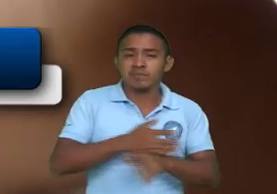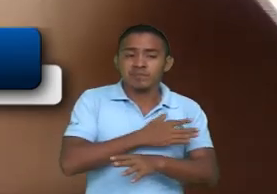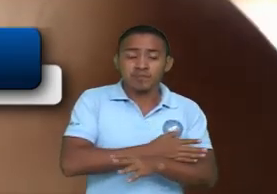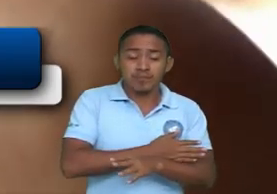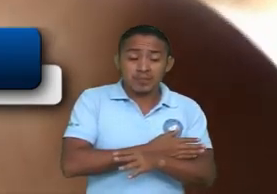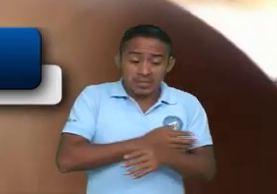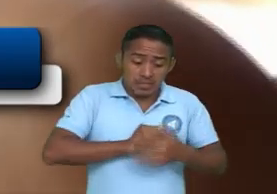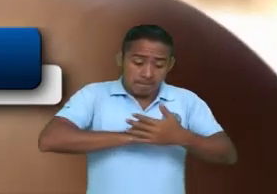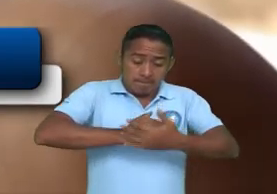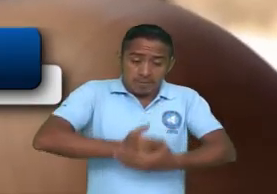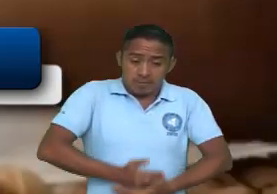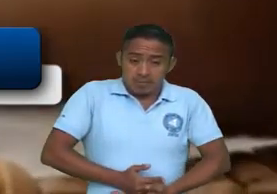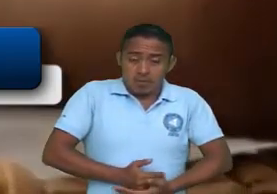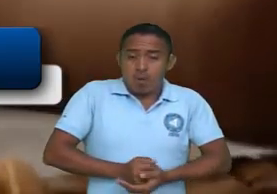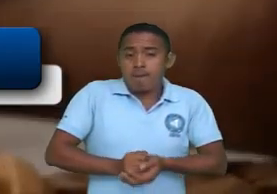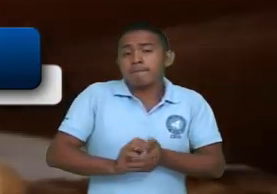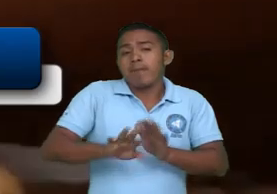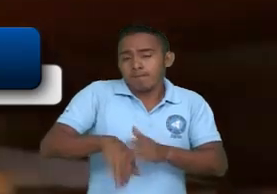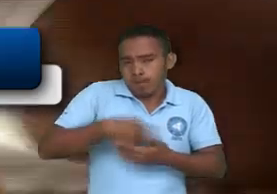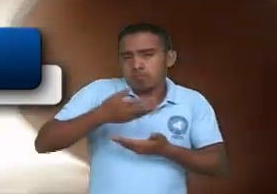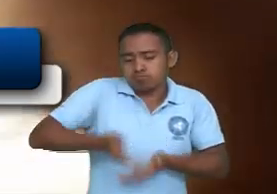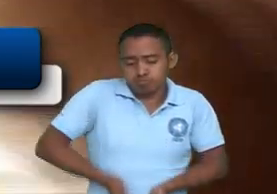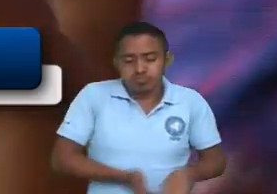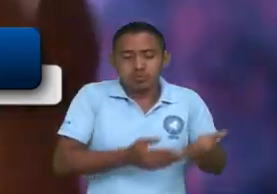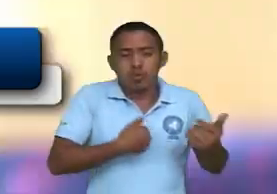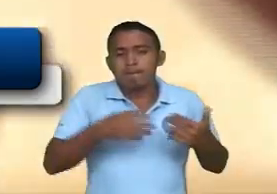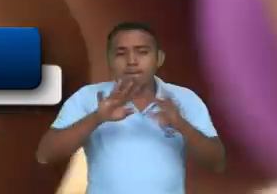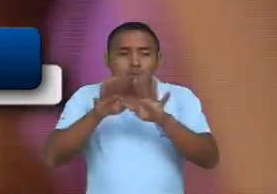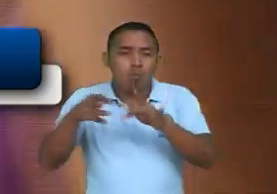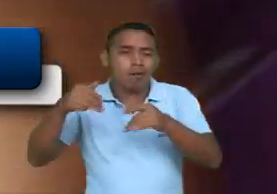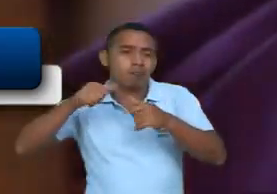puedan broncoaspirar. Y cuando hablamos, por ejemplo,